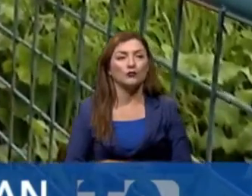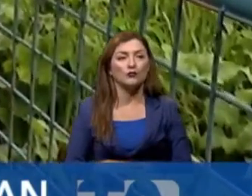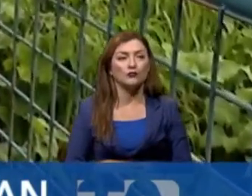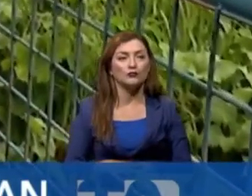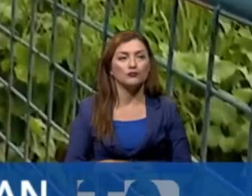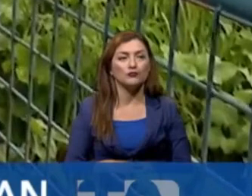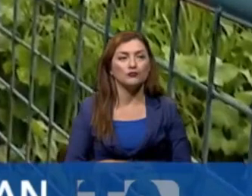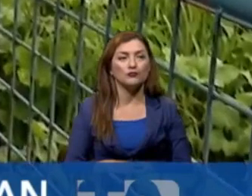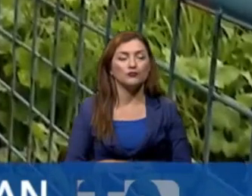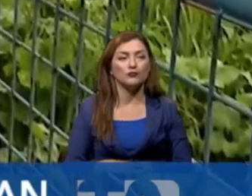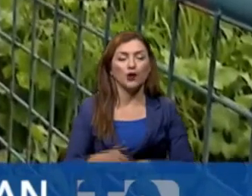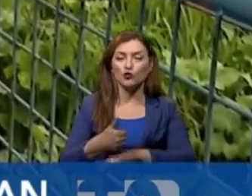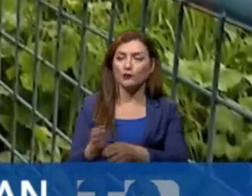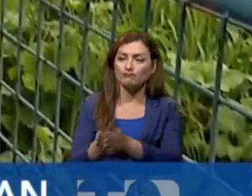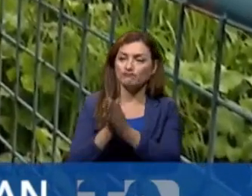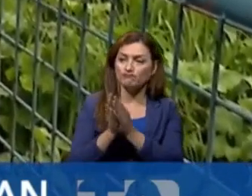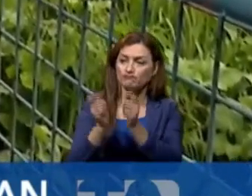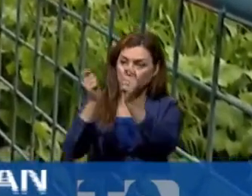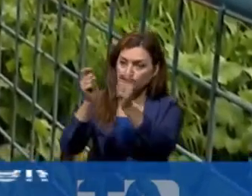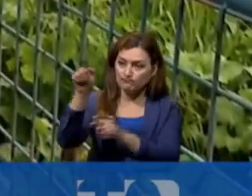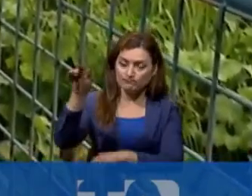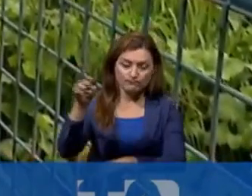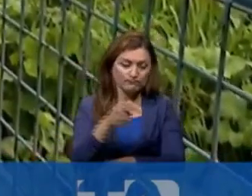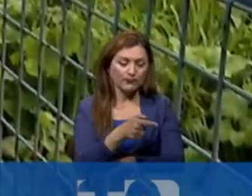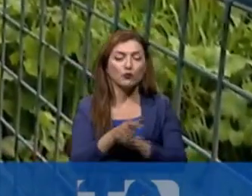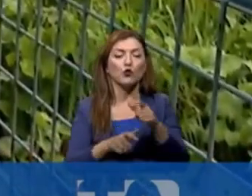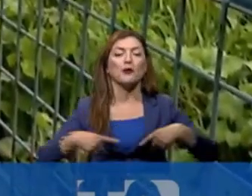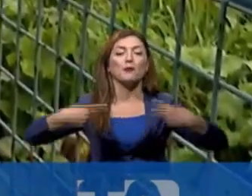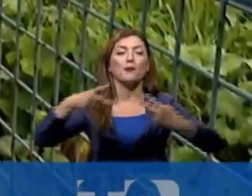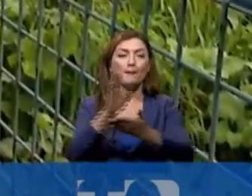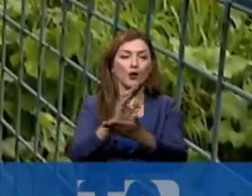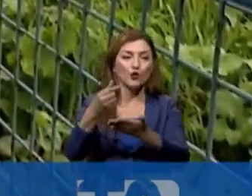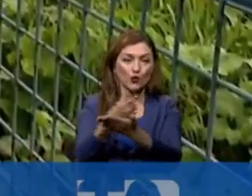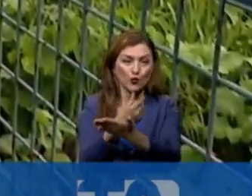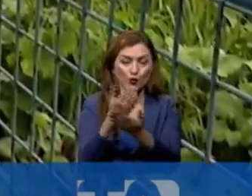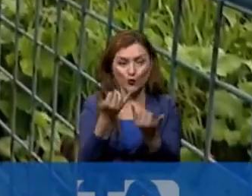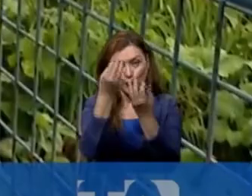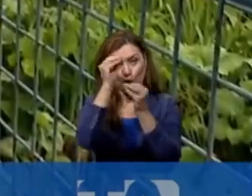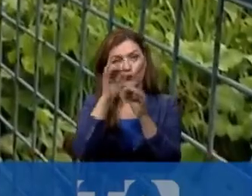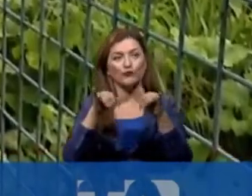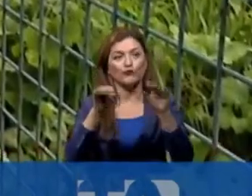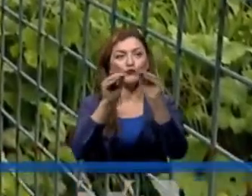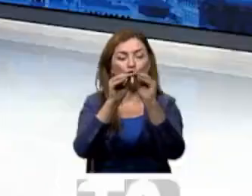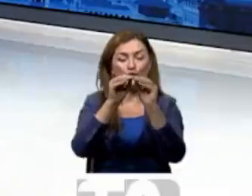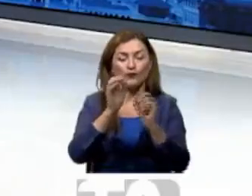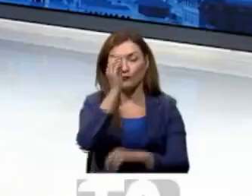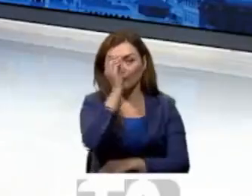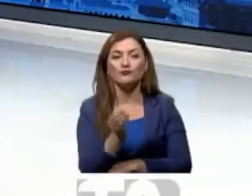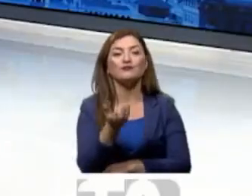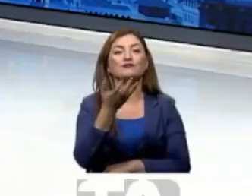trasladamos esta petición precisamente de los moradores de guamanilla es lo que les Contamos a esta hora de la mañana ustedes continúan con más en estudios buen